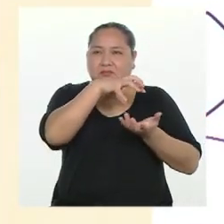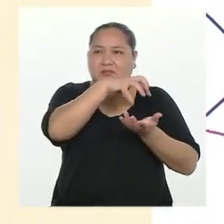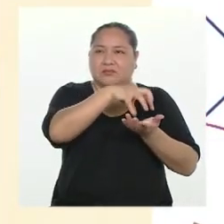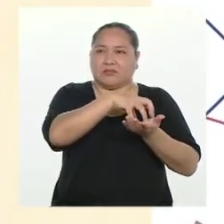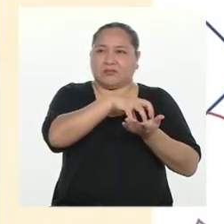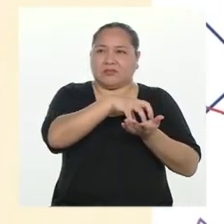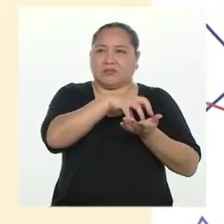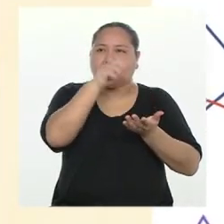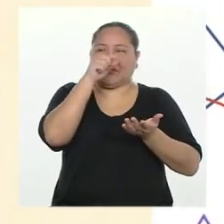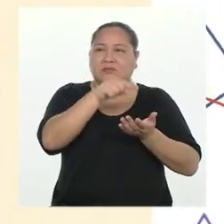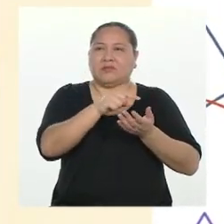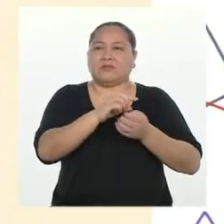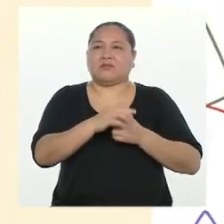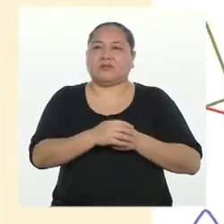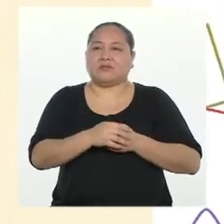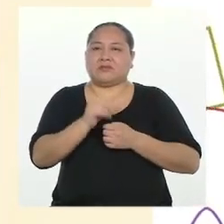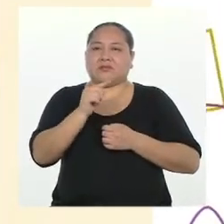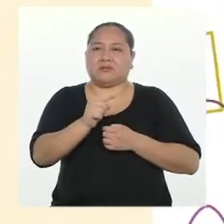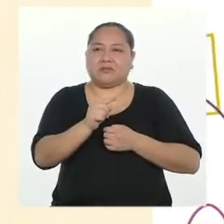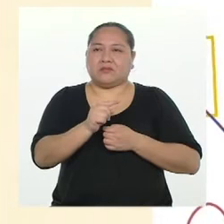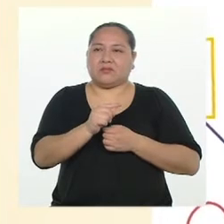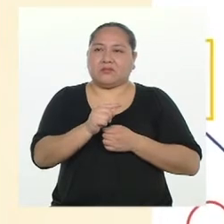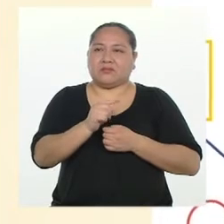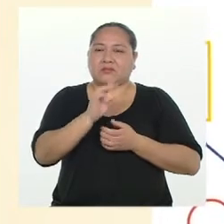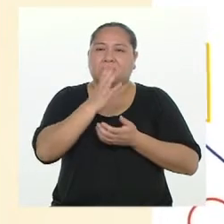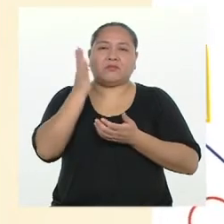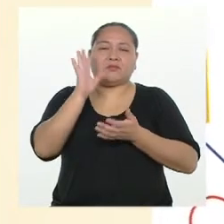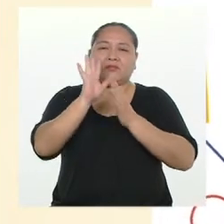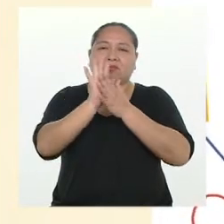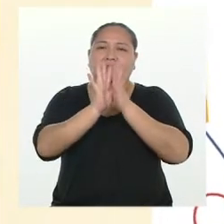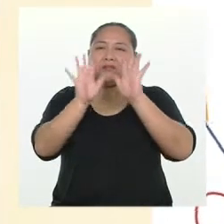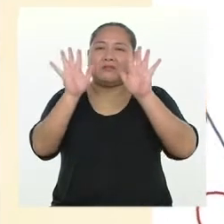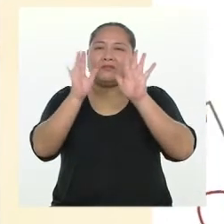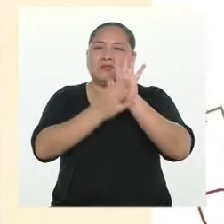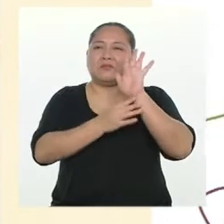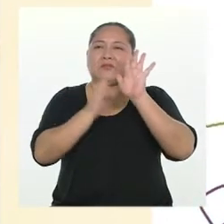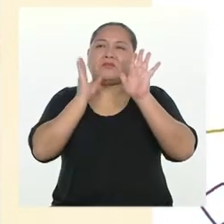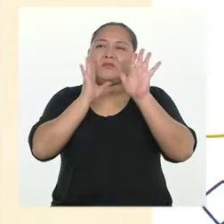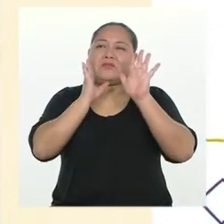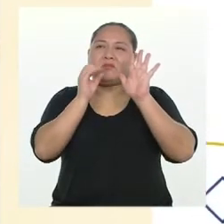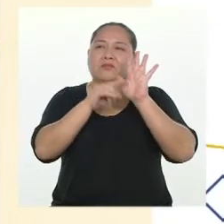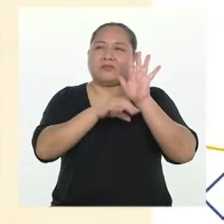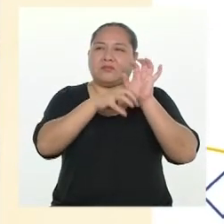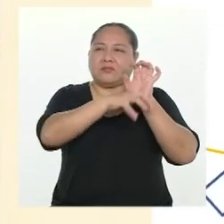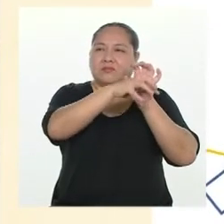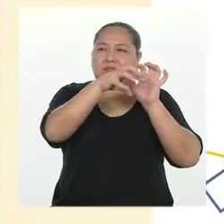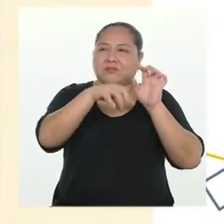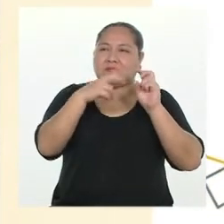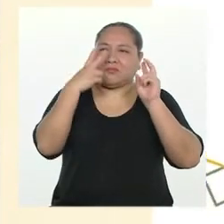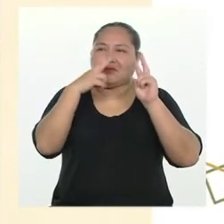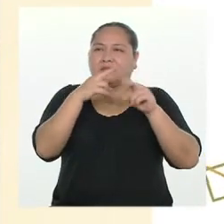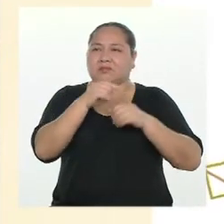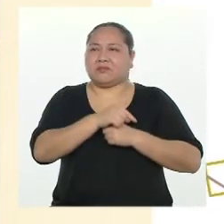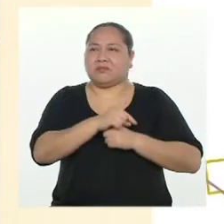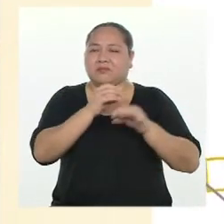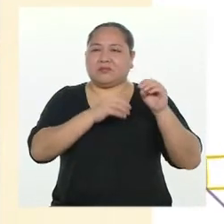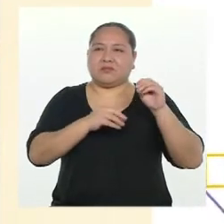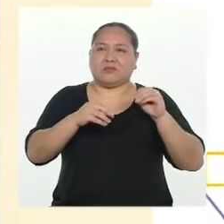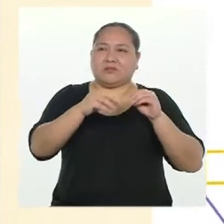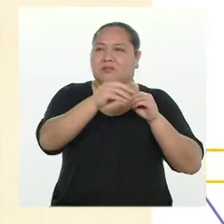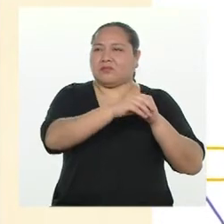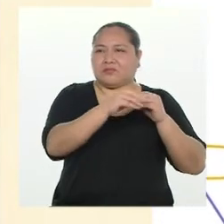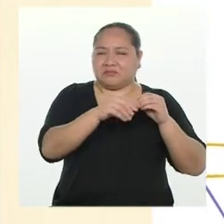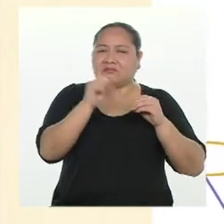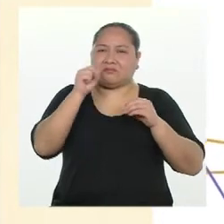1, el medio de cultivo está con las manos sucias y aparece, miren esto, aparece una